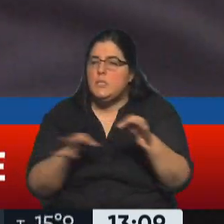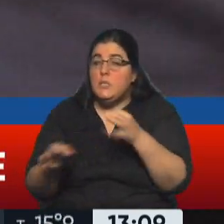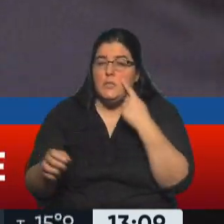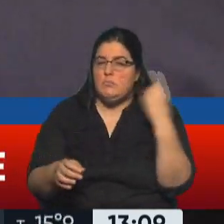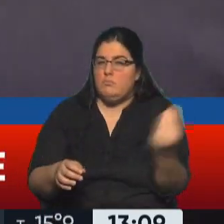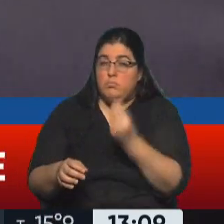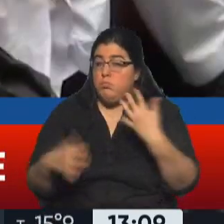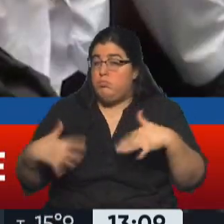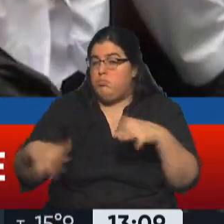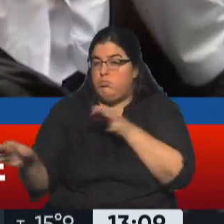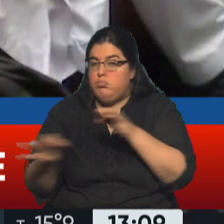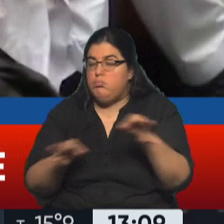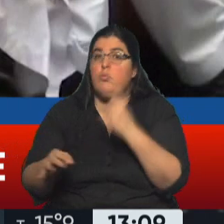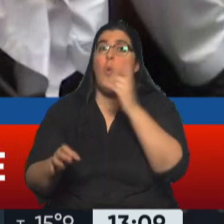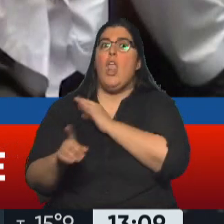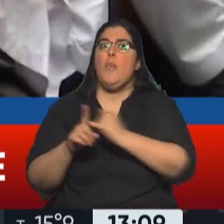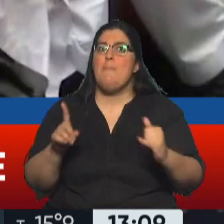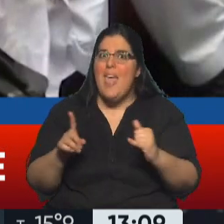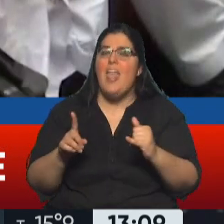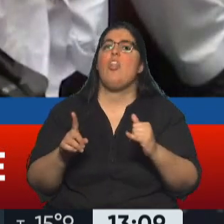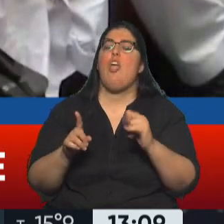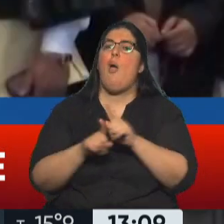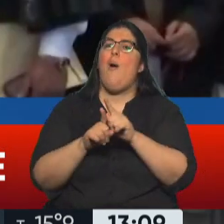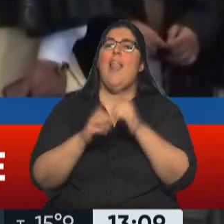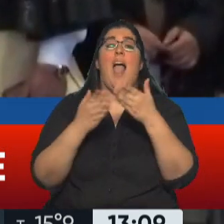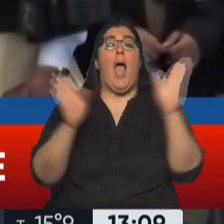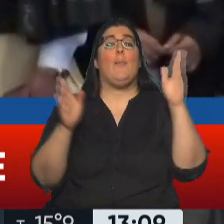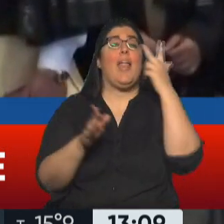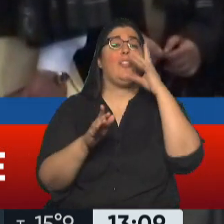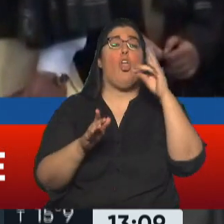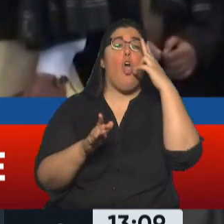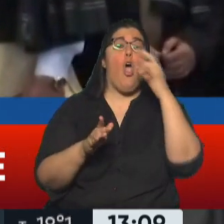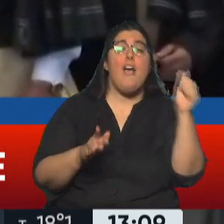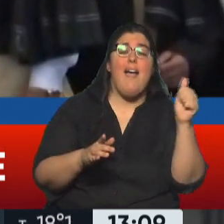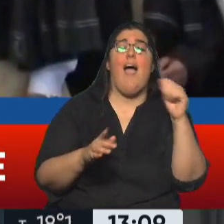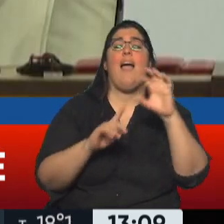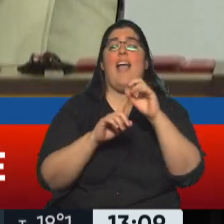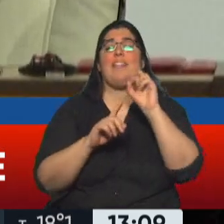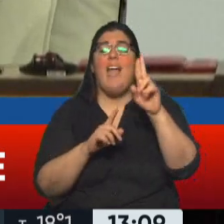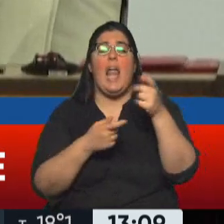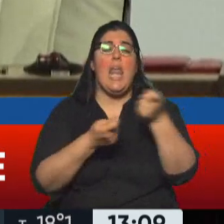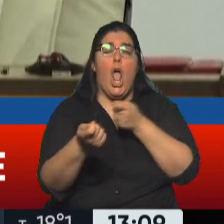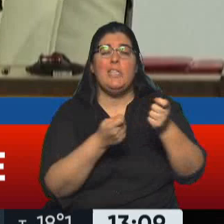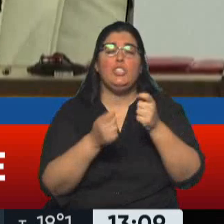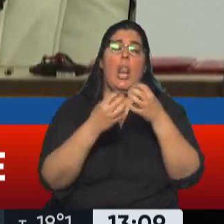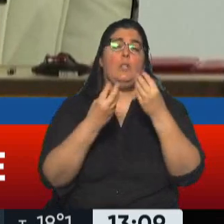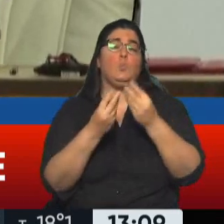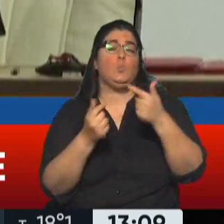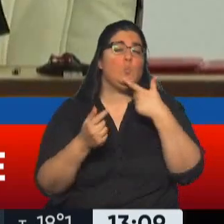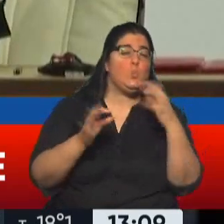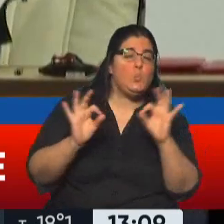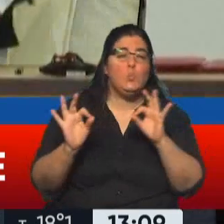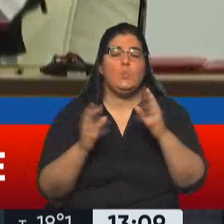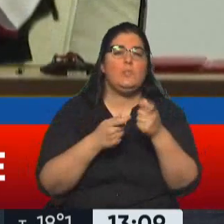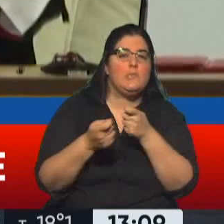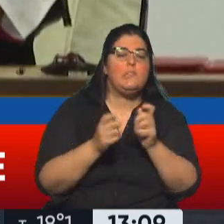de 1 año y medio en simultáneo con las negociaciones abiertas en Doha, Qatar, y que culminaron en el acuerdo de febrero de 2020